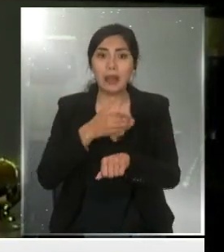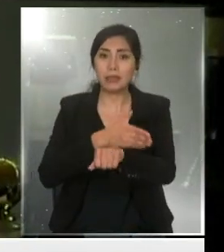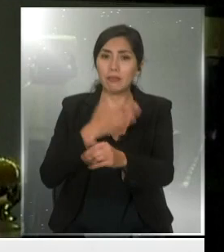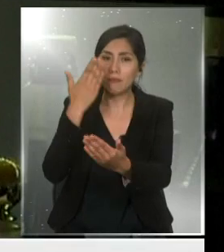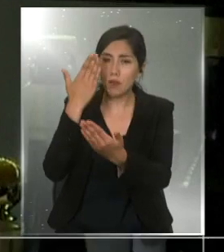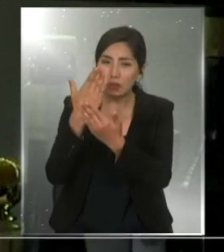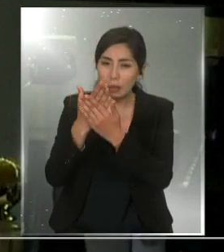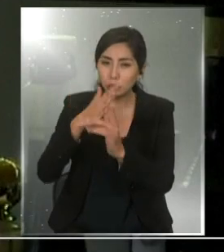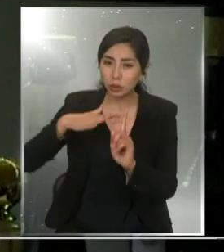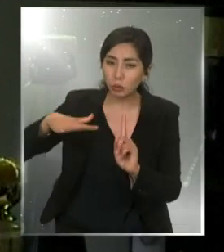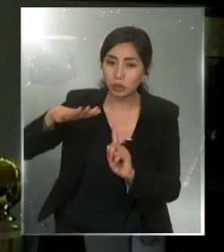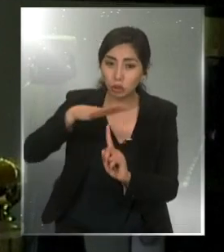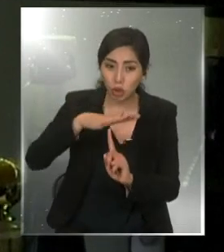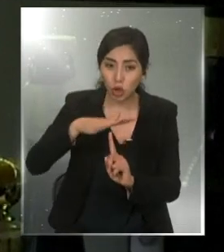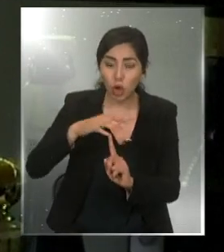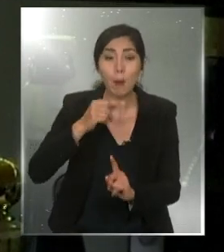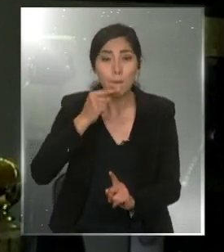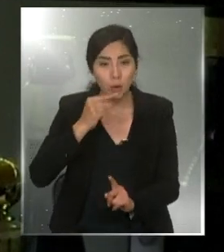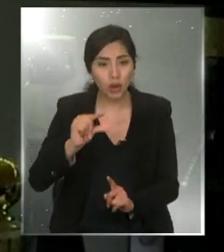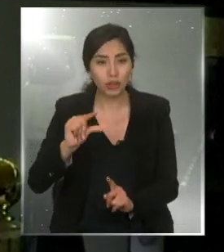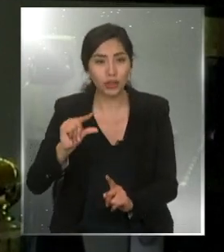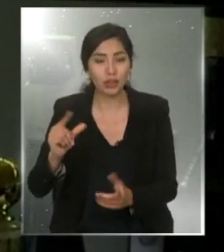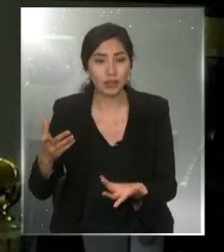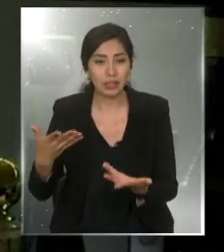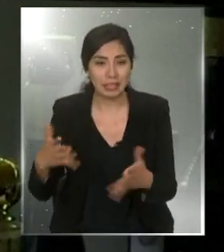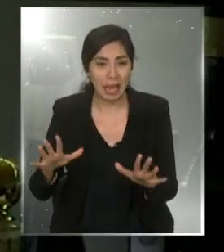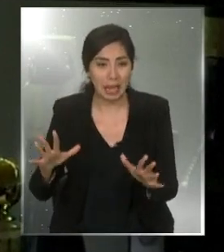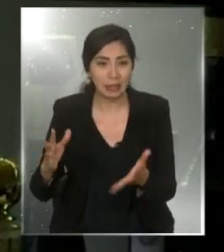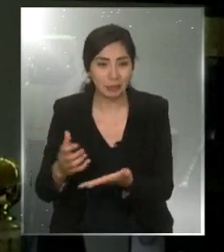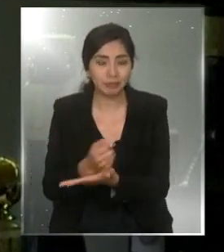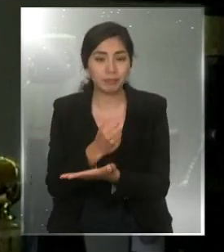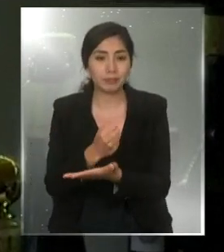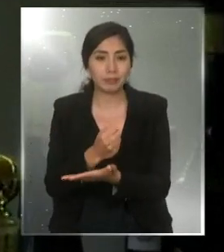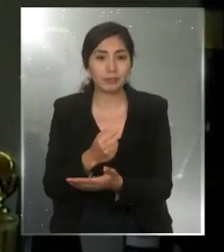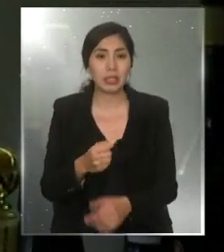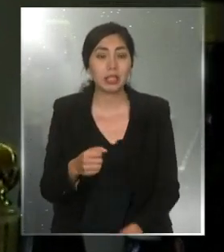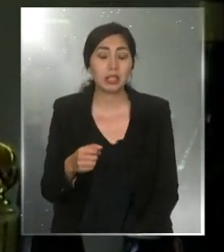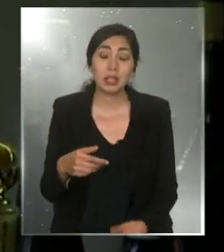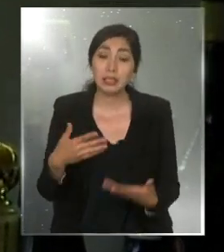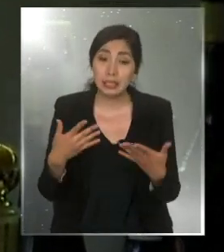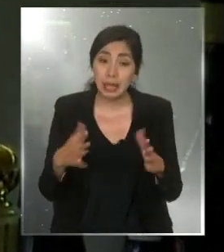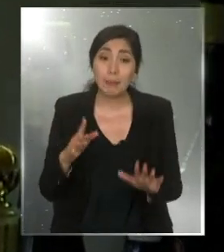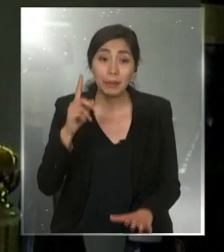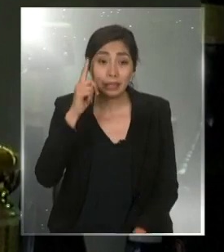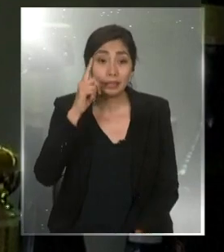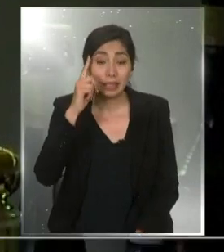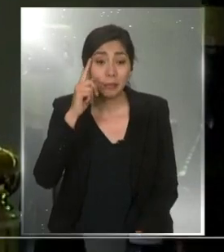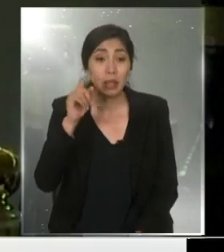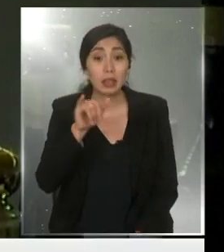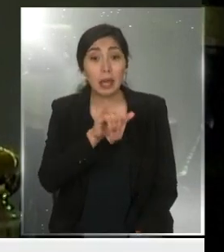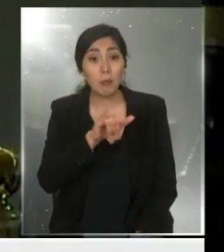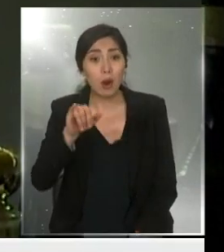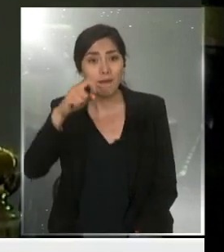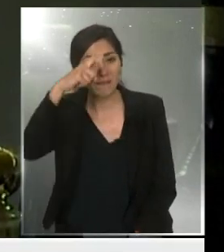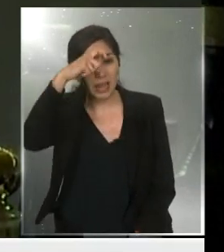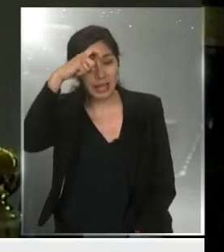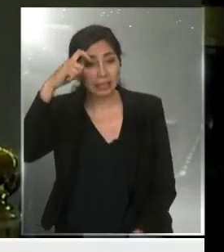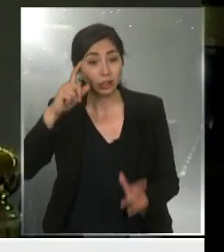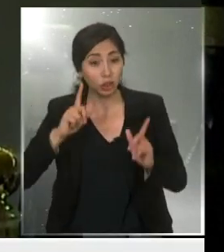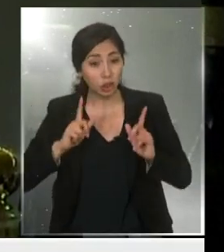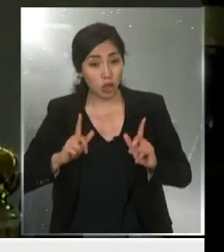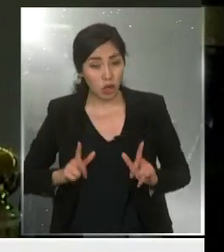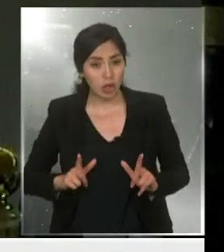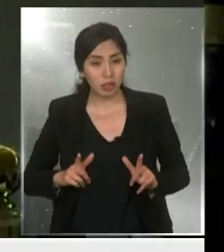más pronto lo superaremos. Todo esto estaba previsto. La segunda ola se esperaba después de las vacaciones. Estaba bien